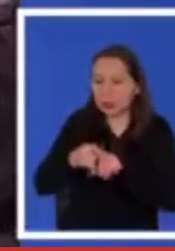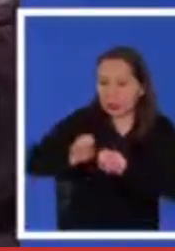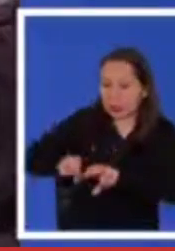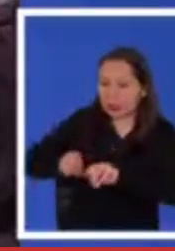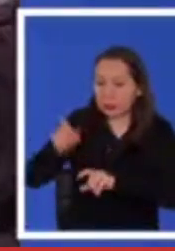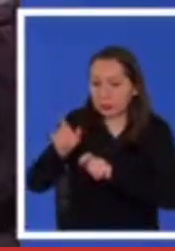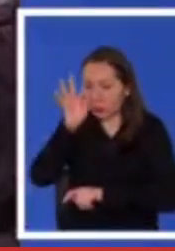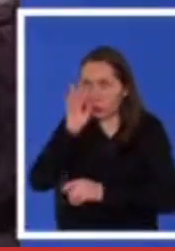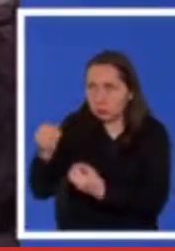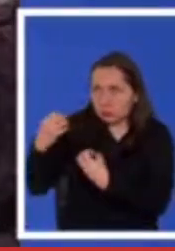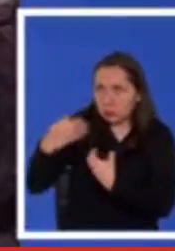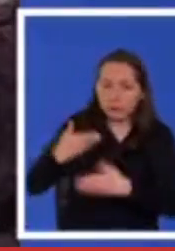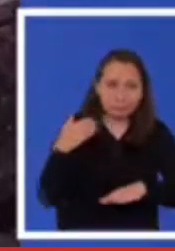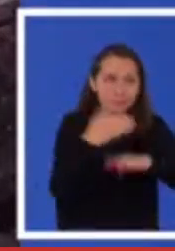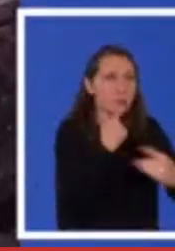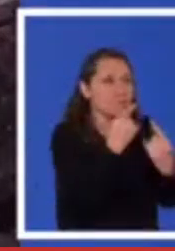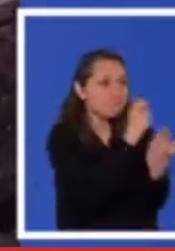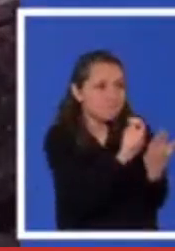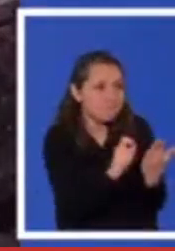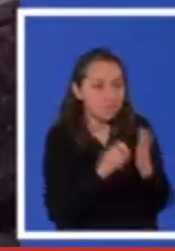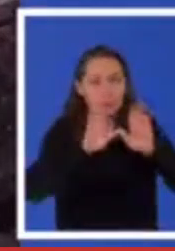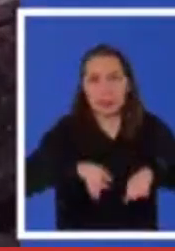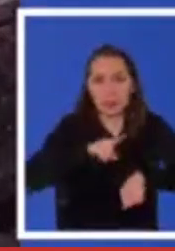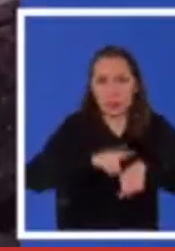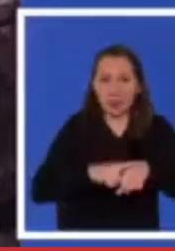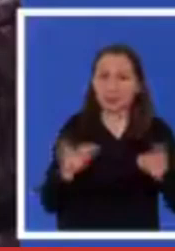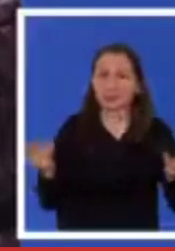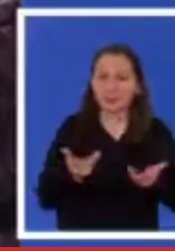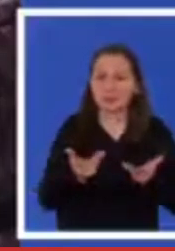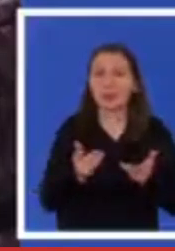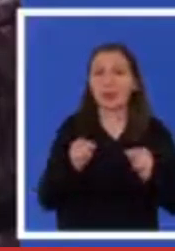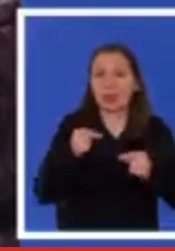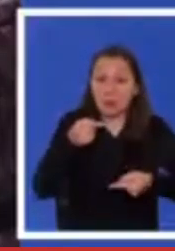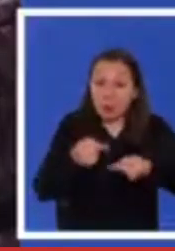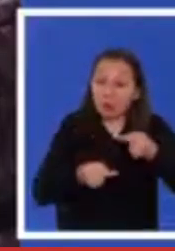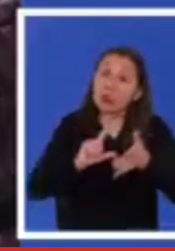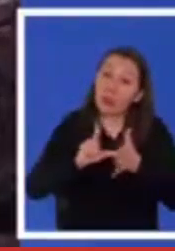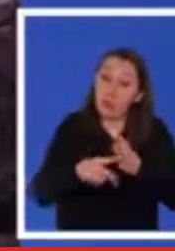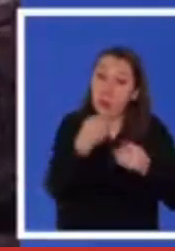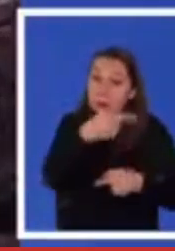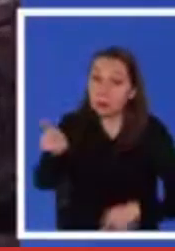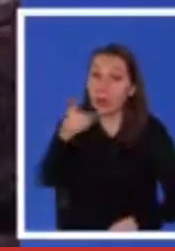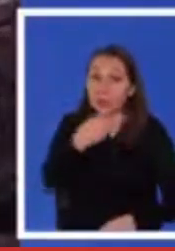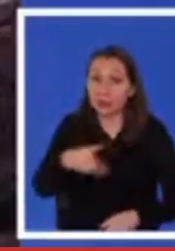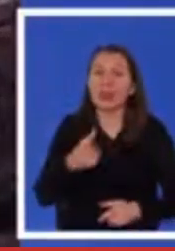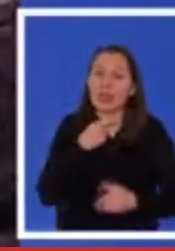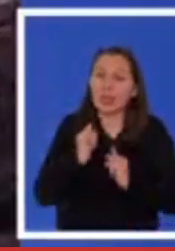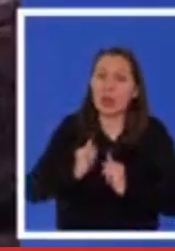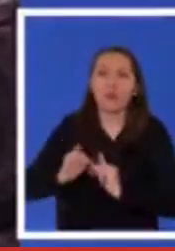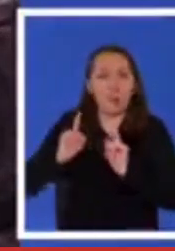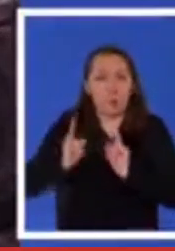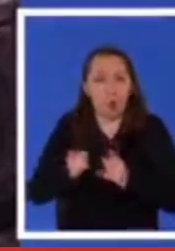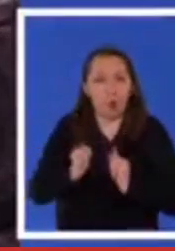y también en ese mismo sentido que si bien Este es un proceso que va a tardar algunas semanas queremos ir entregando